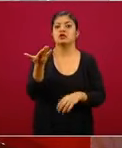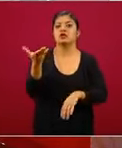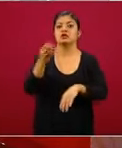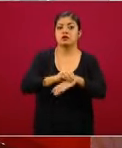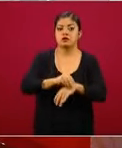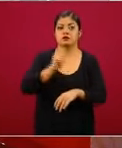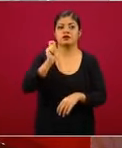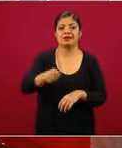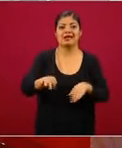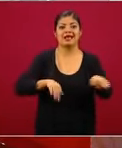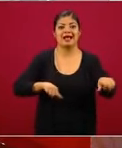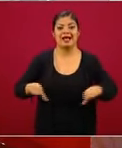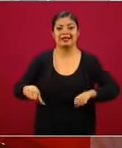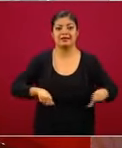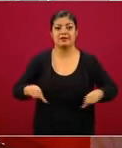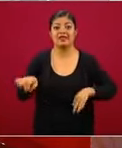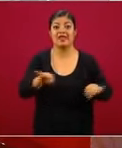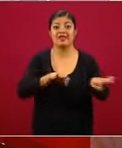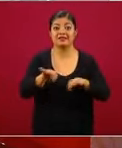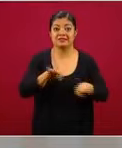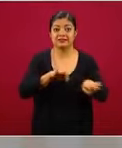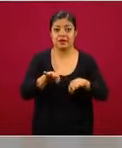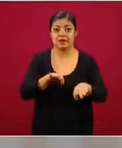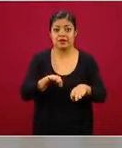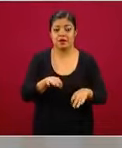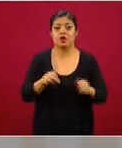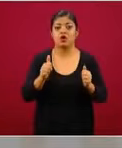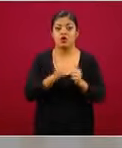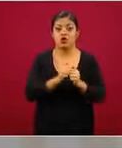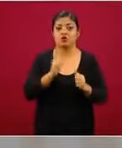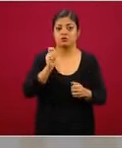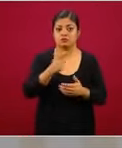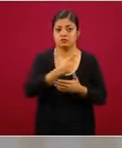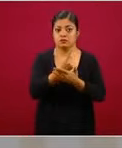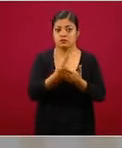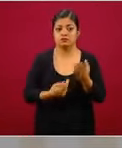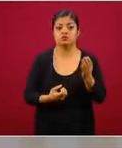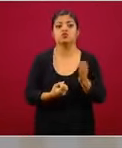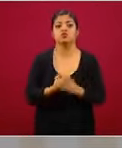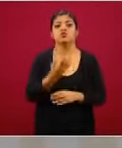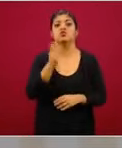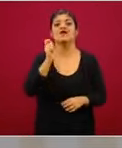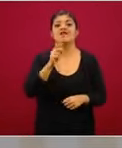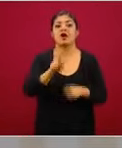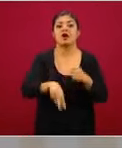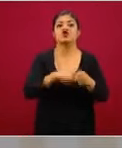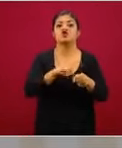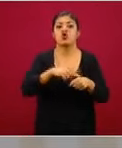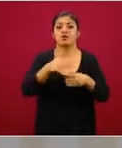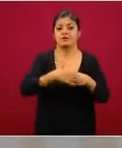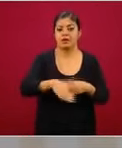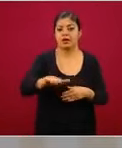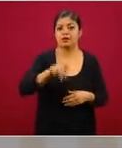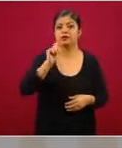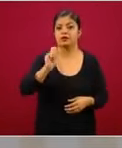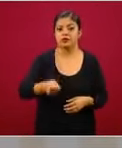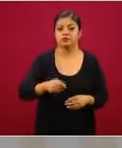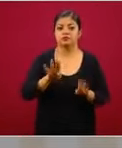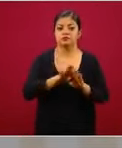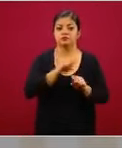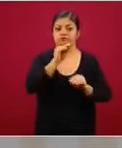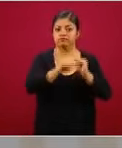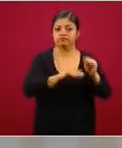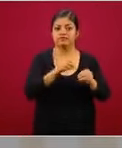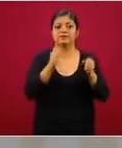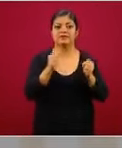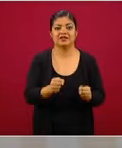autorización de las actividades laborales con los protocolos de nueva normalidad, es decir, los protocolos de seguridad